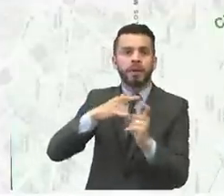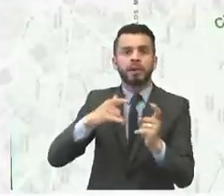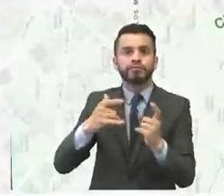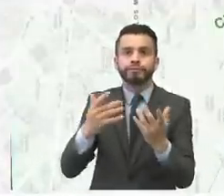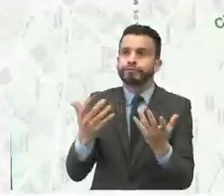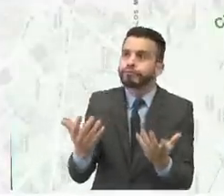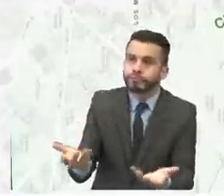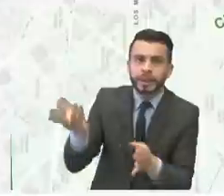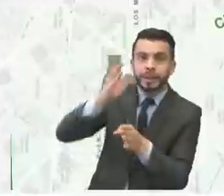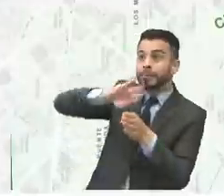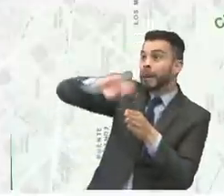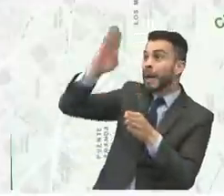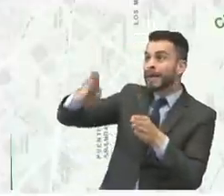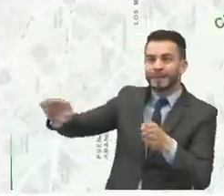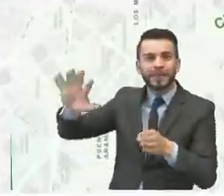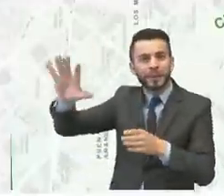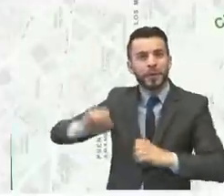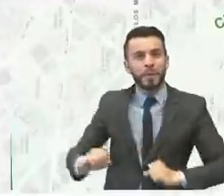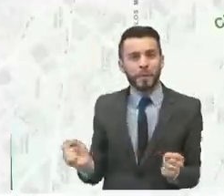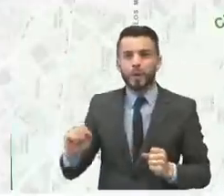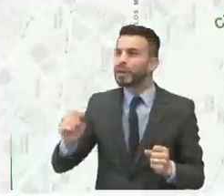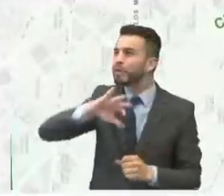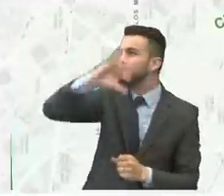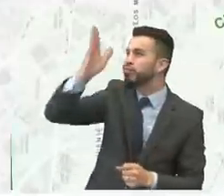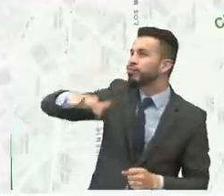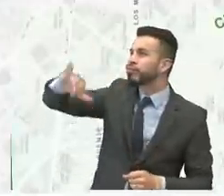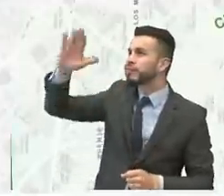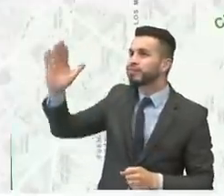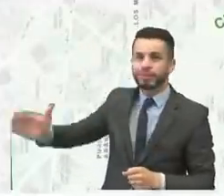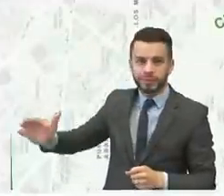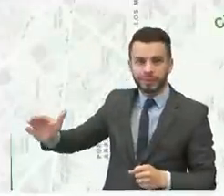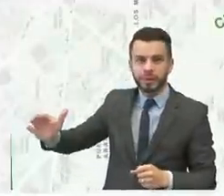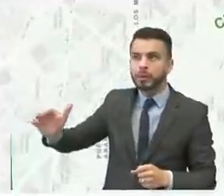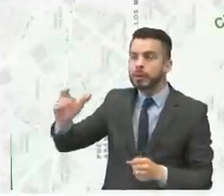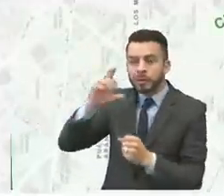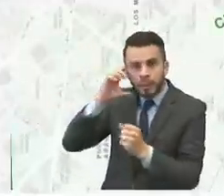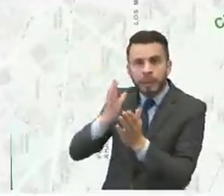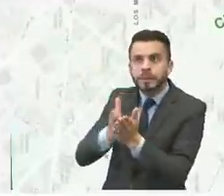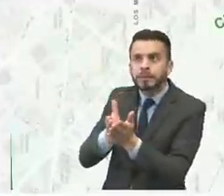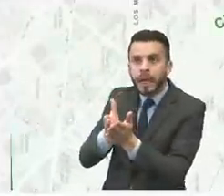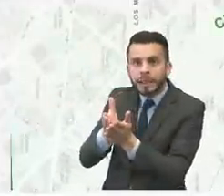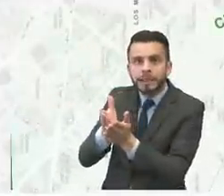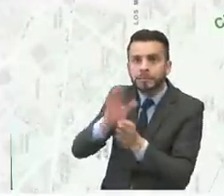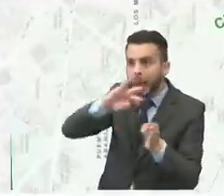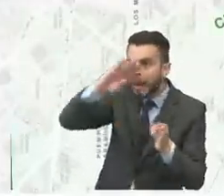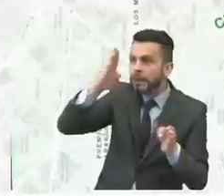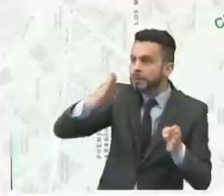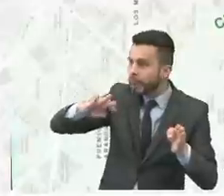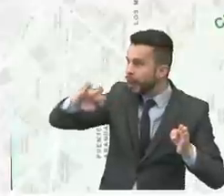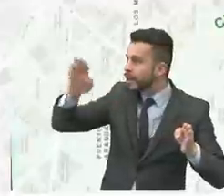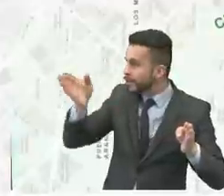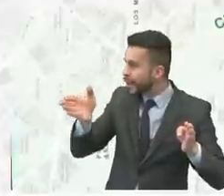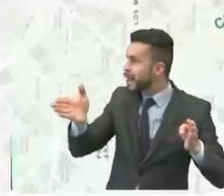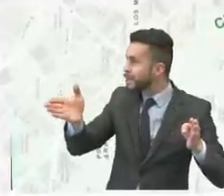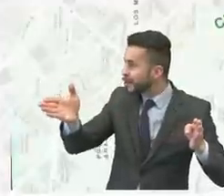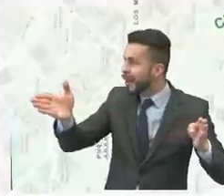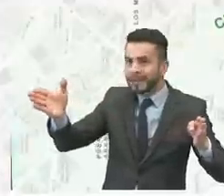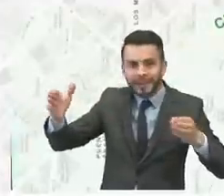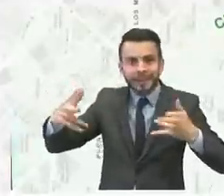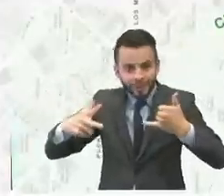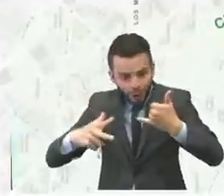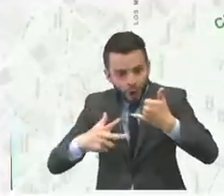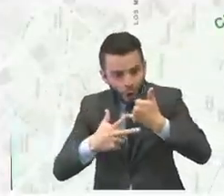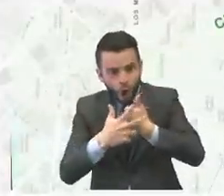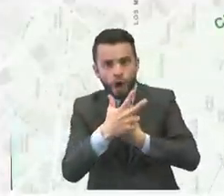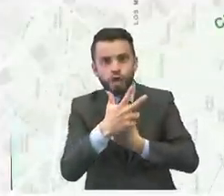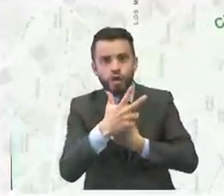acaban en la vieja, ¿no? Los cerros orientales de Bogotá siguen. Tiene un gran patrimonio ambiental, pero está cero